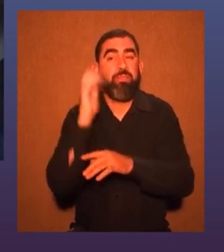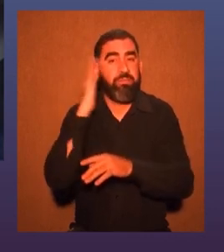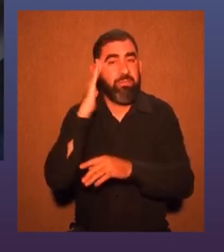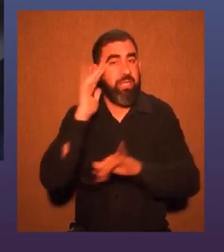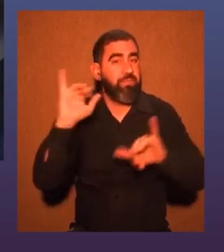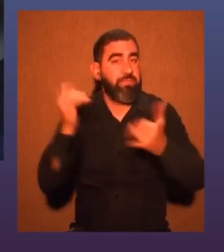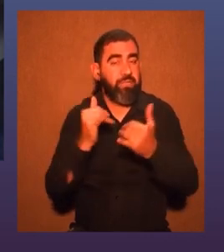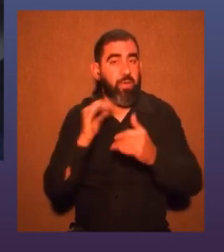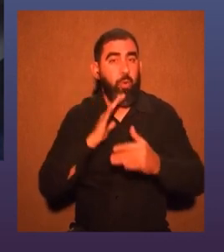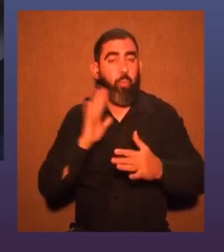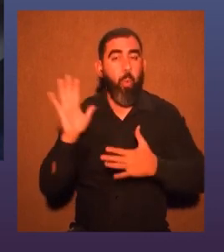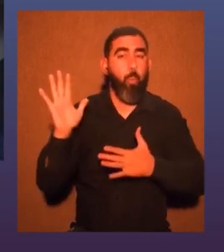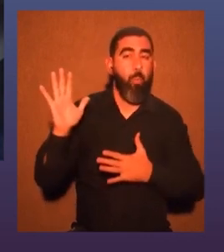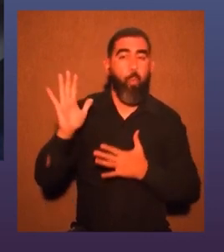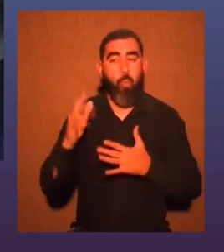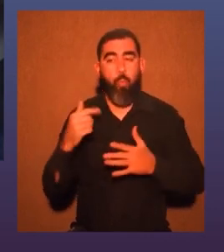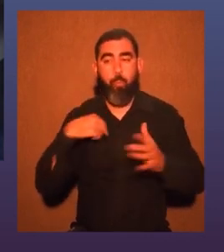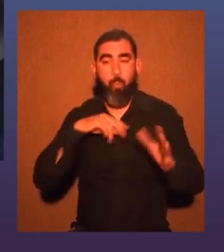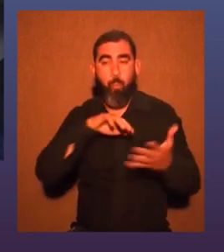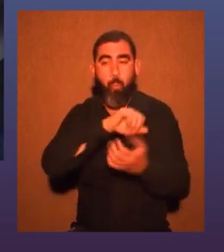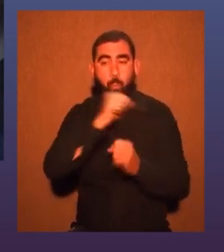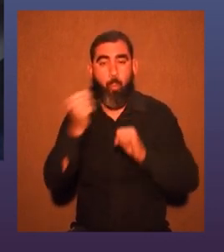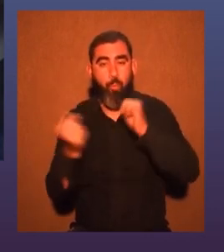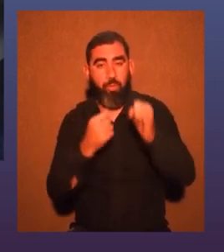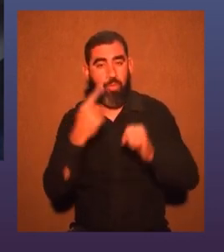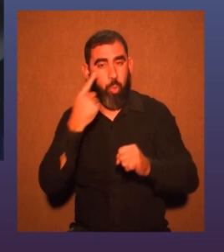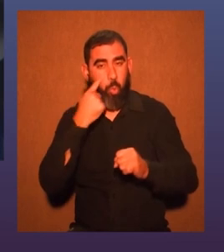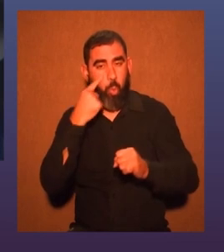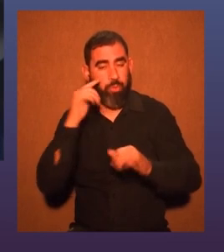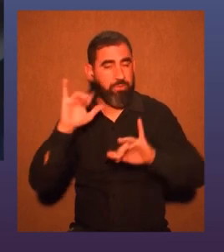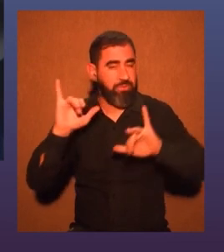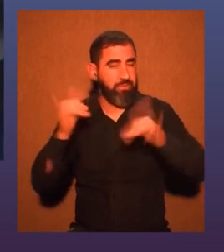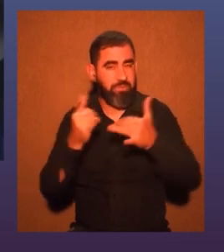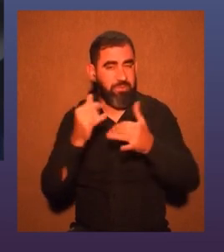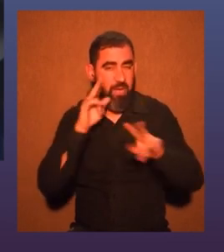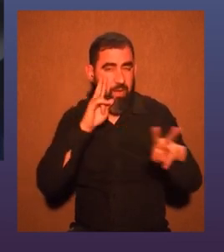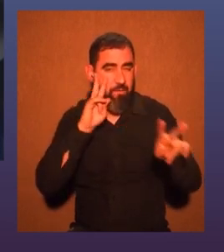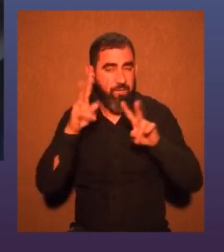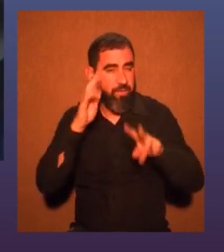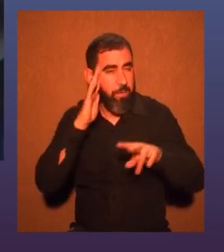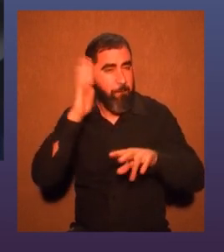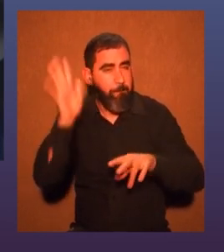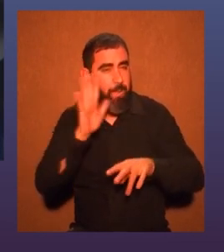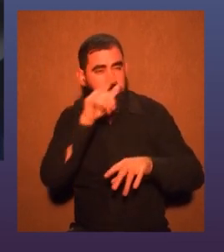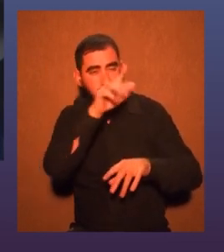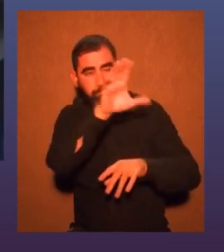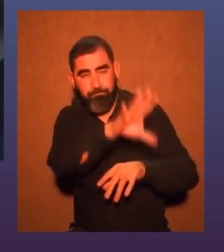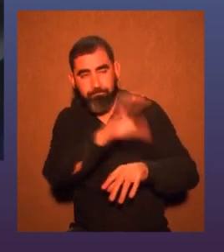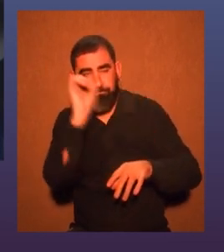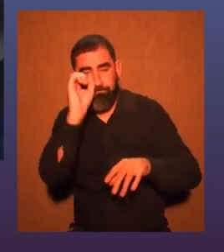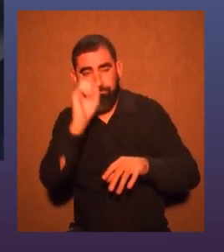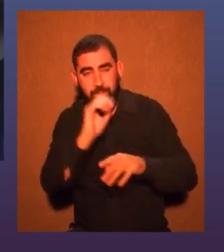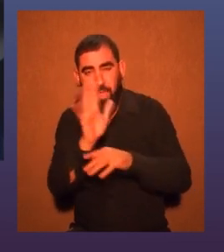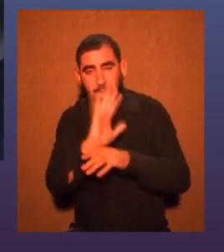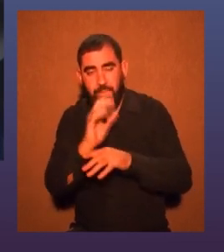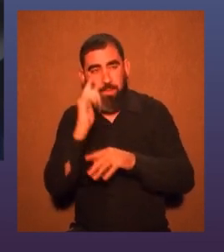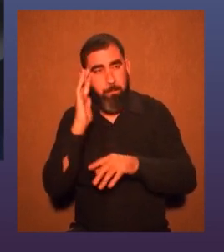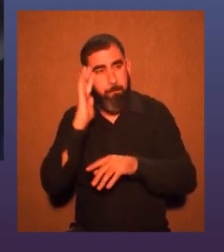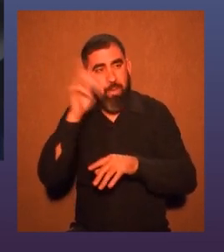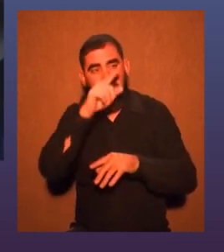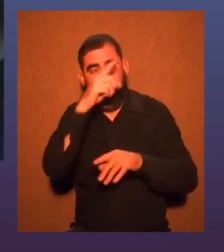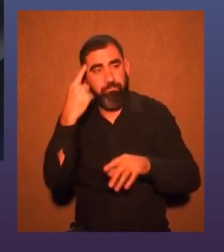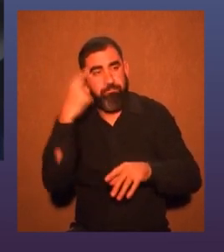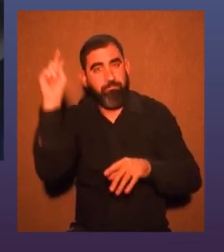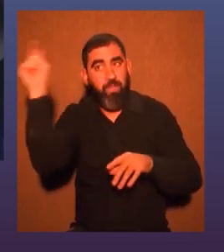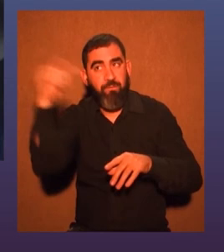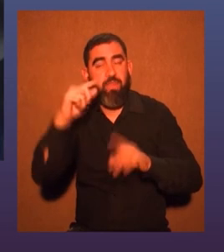cómo se mueven, cómo son hasta en los corredores, ya los visualizás con sus personalidades, con todo. Eso es parte de la